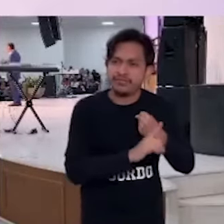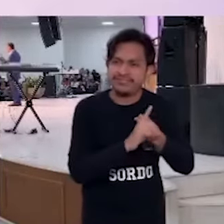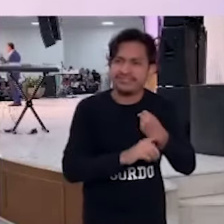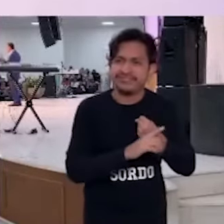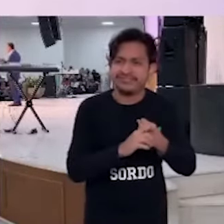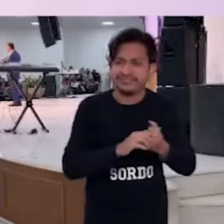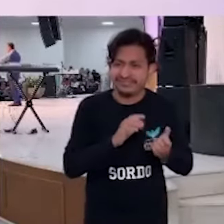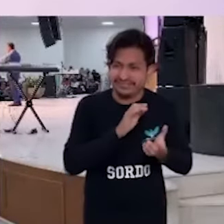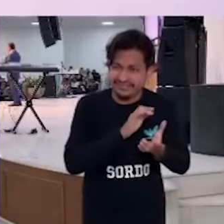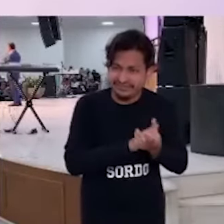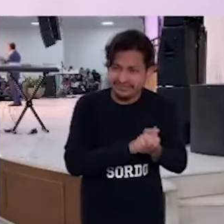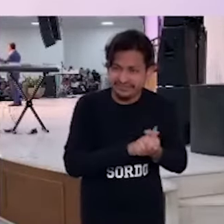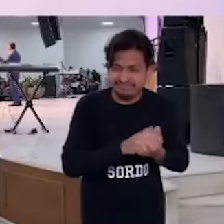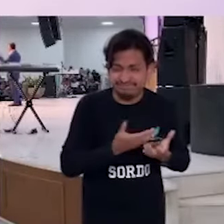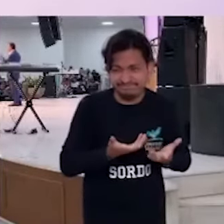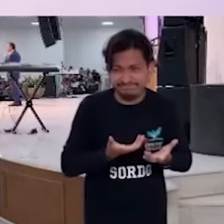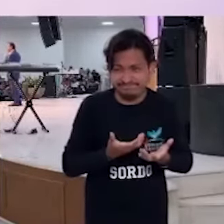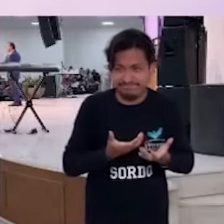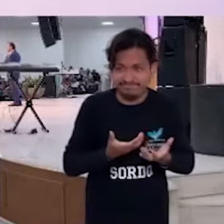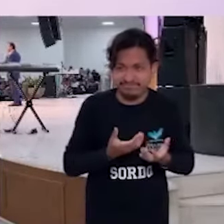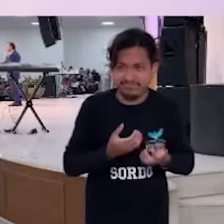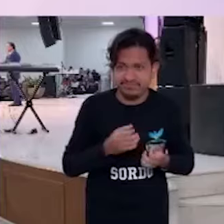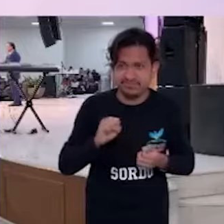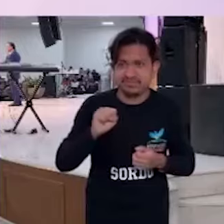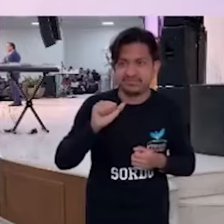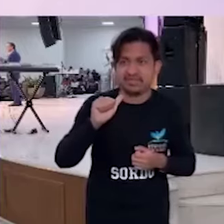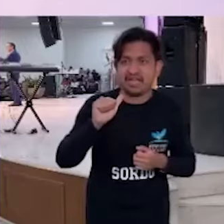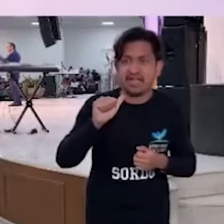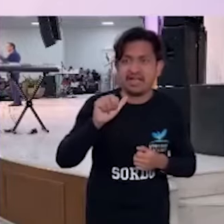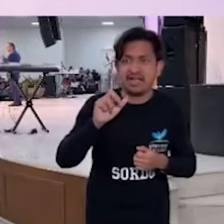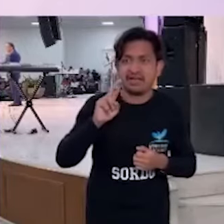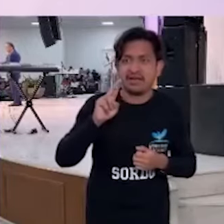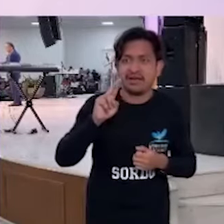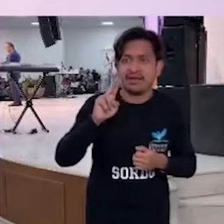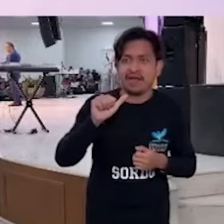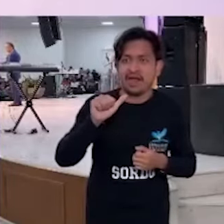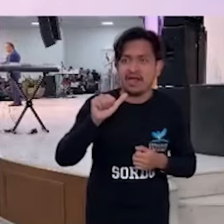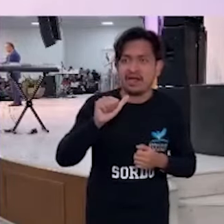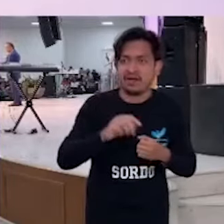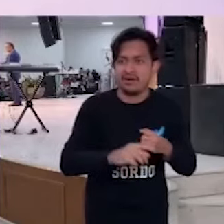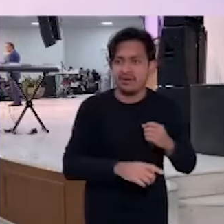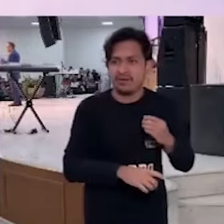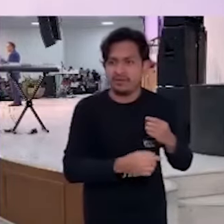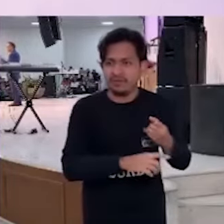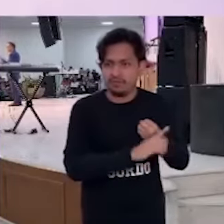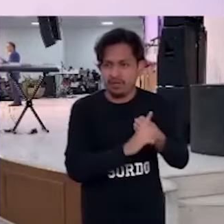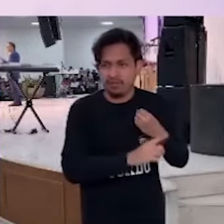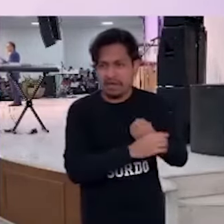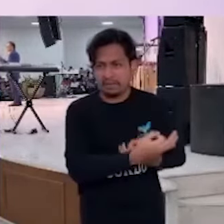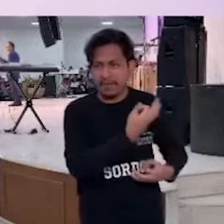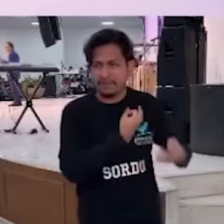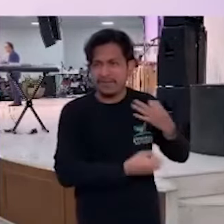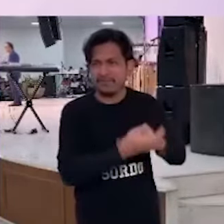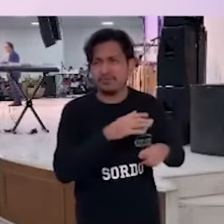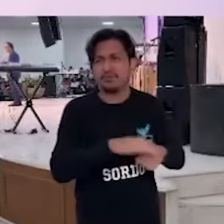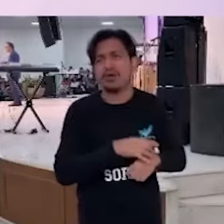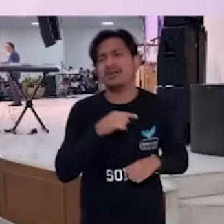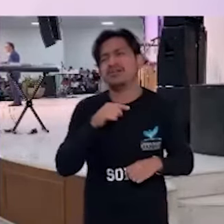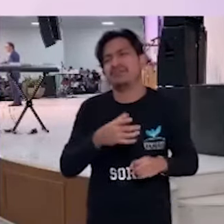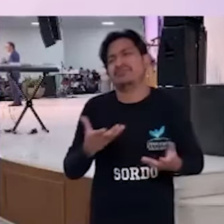O sea, los reclamos de Sara no se hicieron esperar. ¿Por qué hiciste eso, Abraham? Pero, oye, soy tu